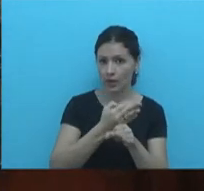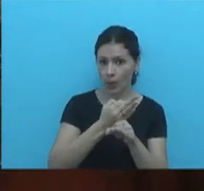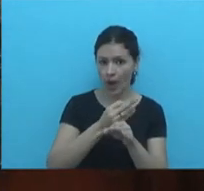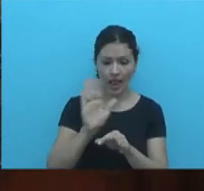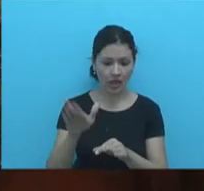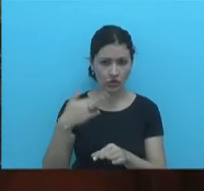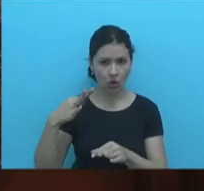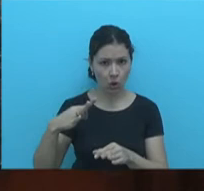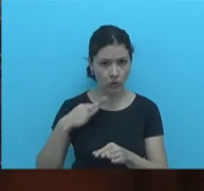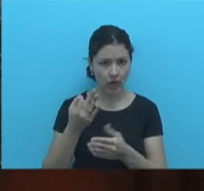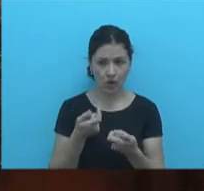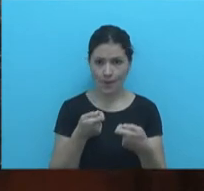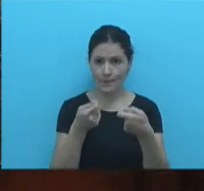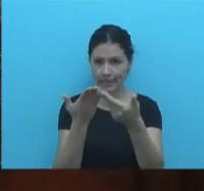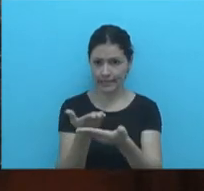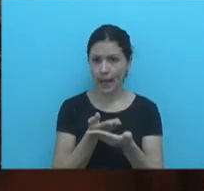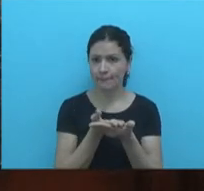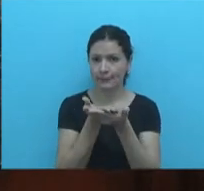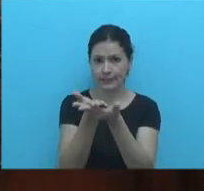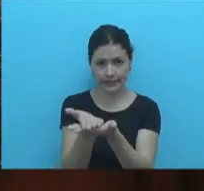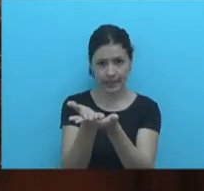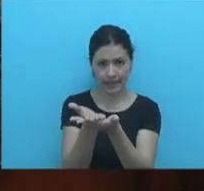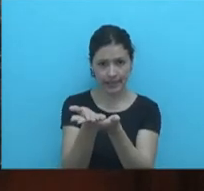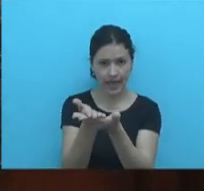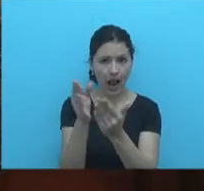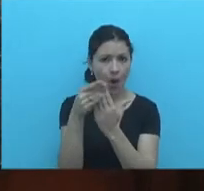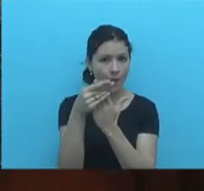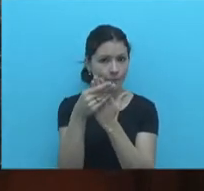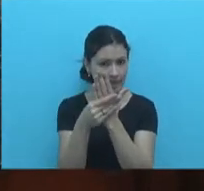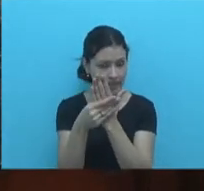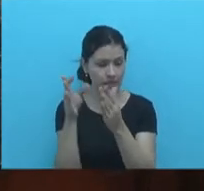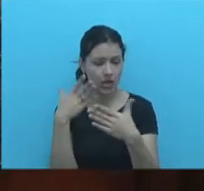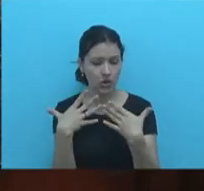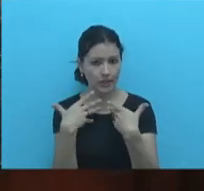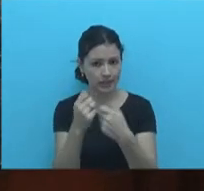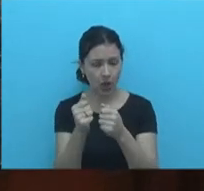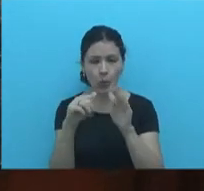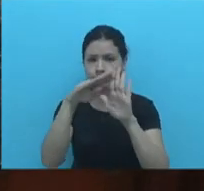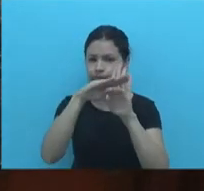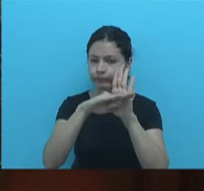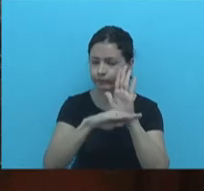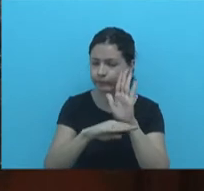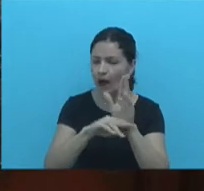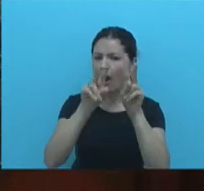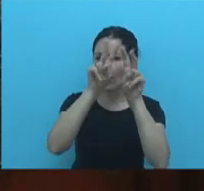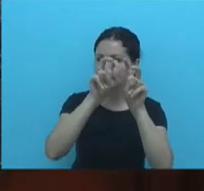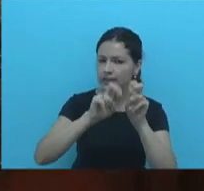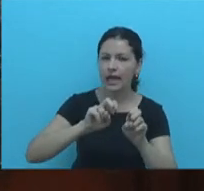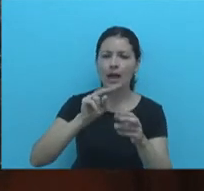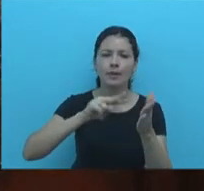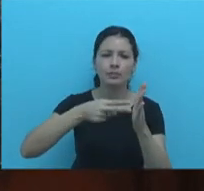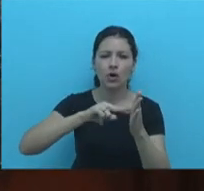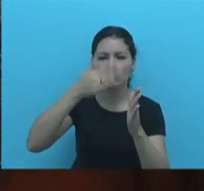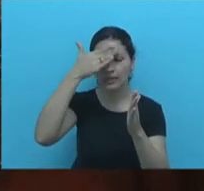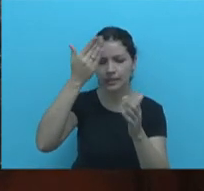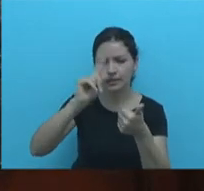de aplicación un informe cuantitativo de los problemas de salud y los casos tratados en las salas. En él se incluirán las